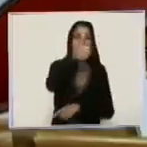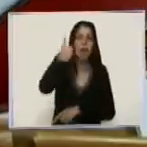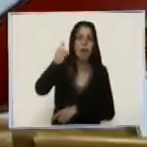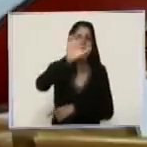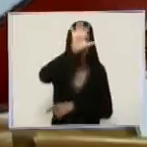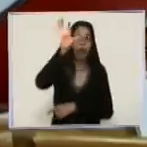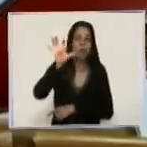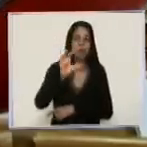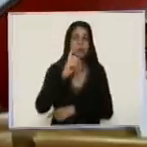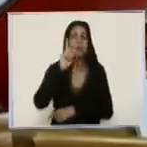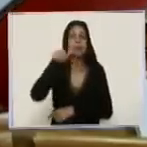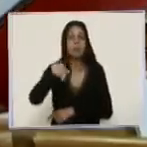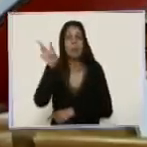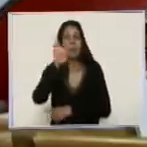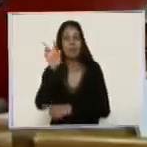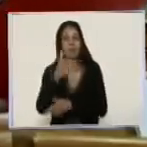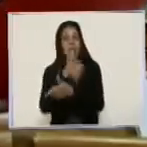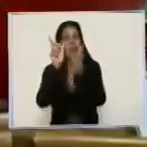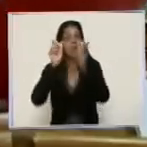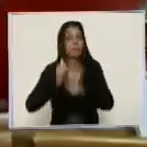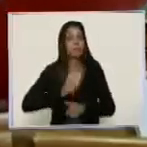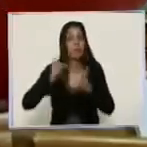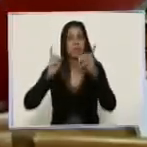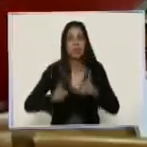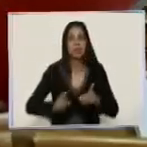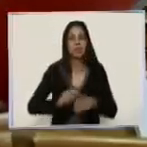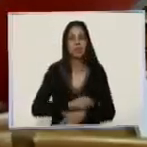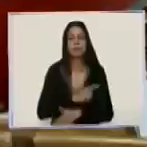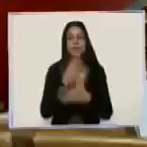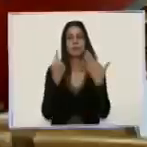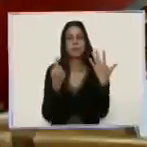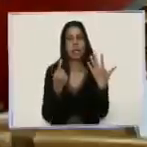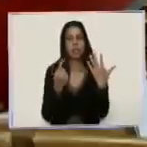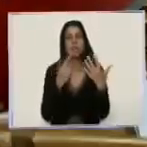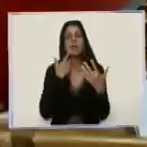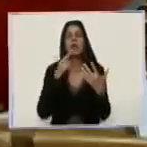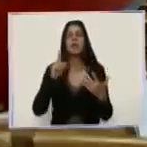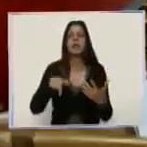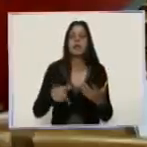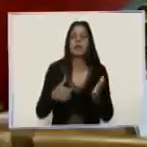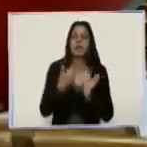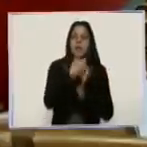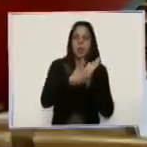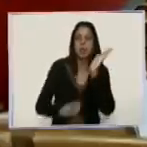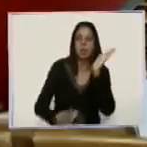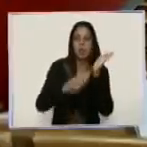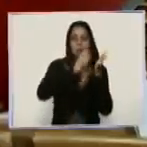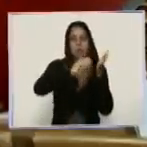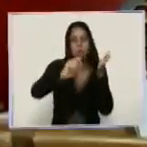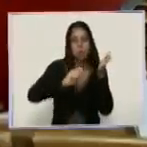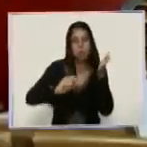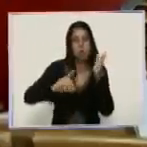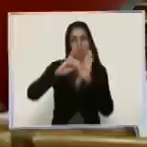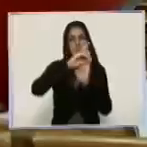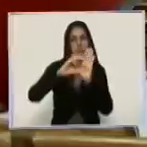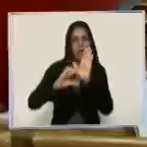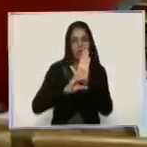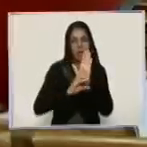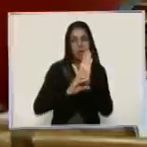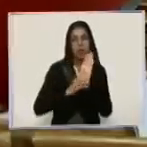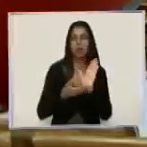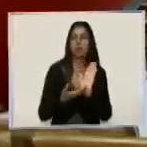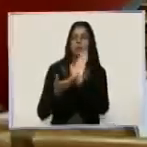República Bolivariana de Venezuela. Sexto, hacer entrega del presente decreto constituyente ante